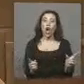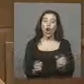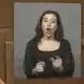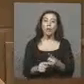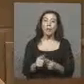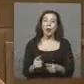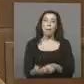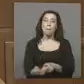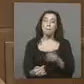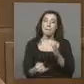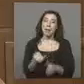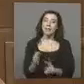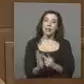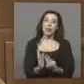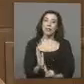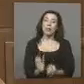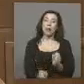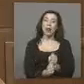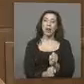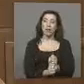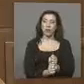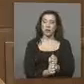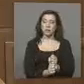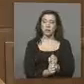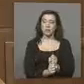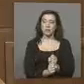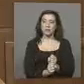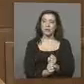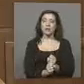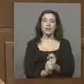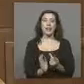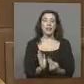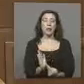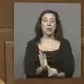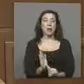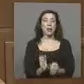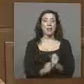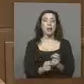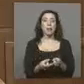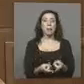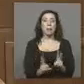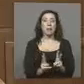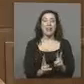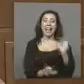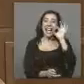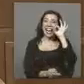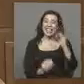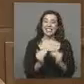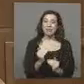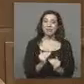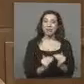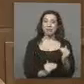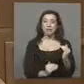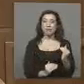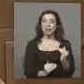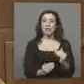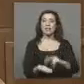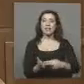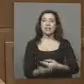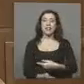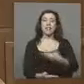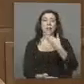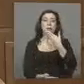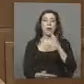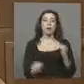mediano plazo, la reforma laboral. Solo la reforma laboral permitirá que la riqueza y el crecimiento se distribuya